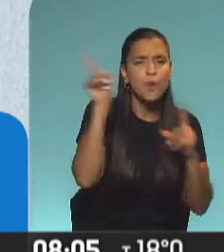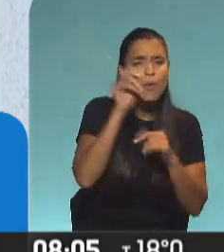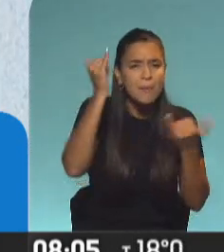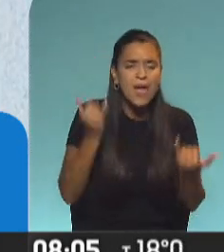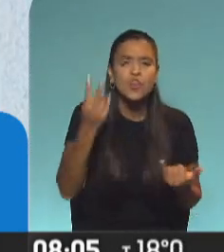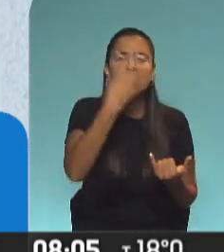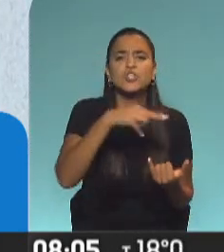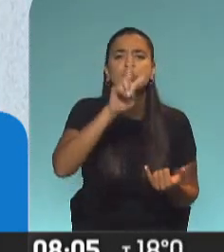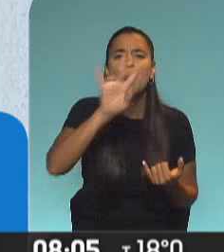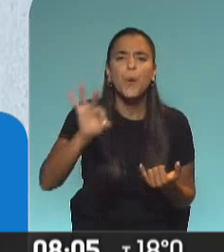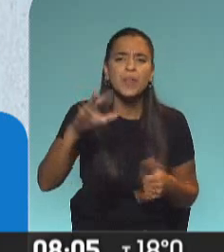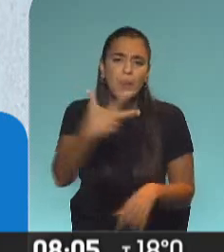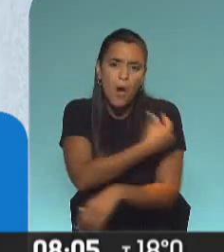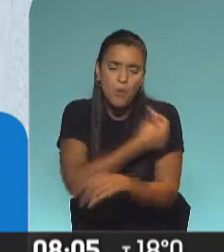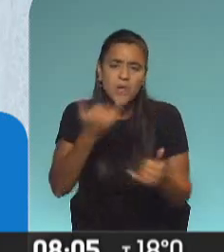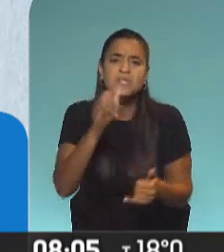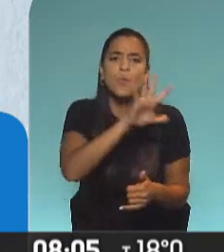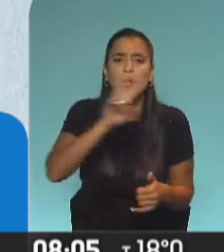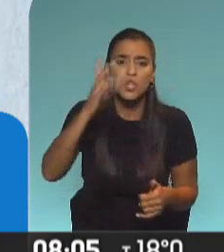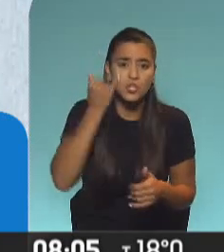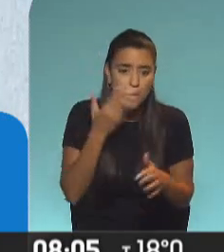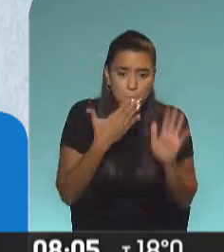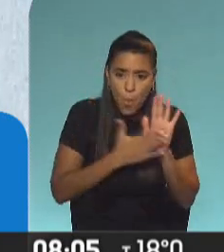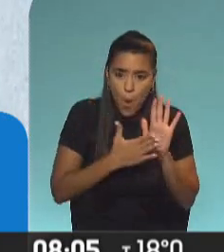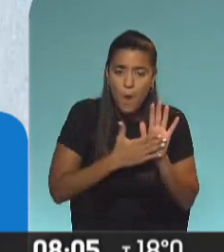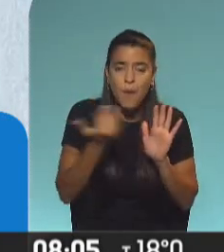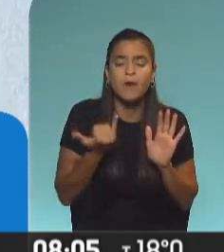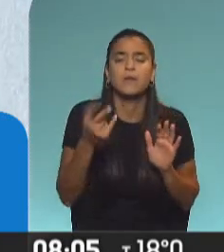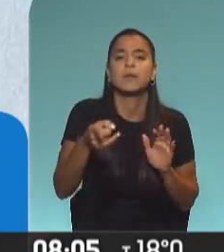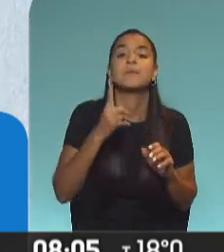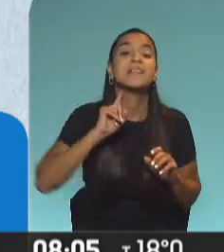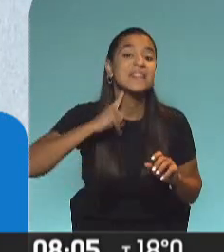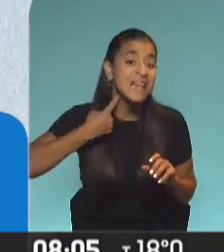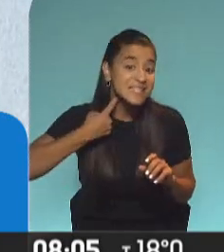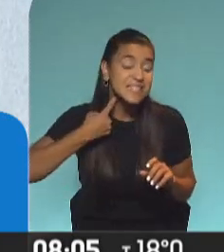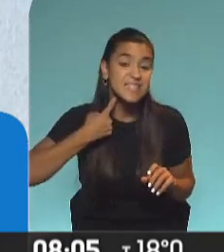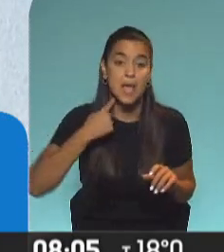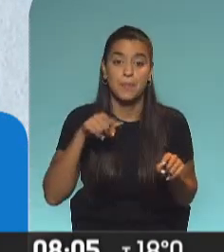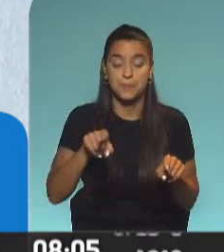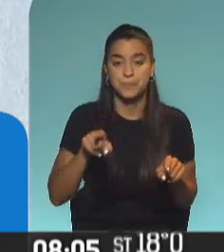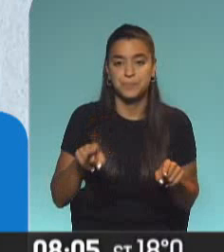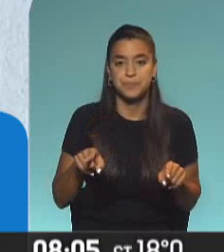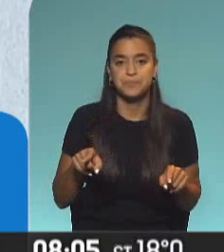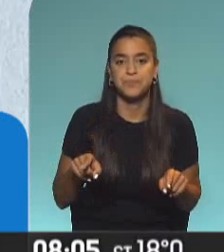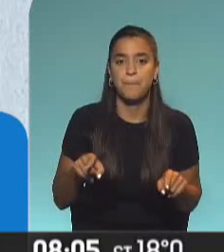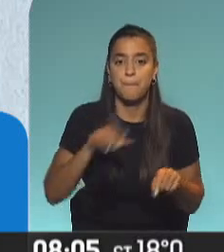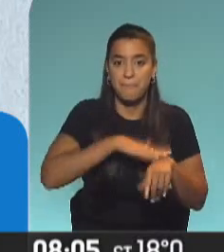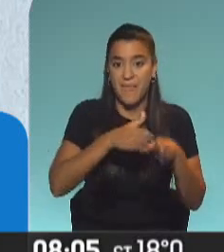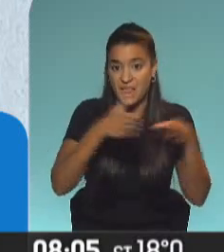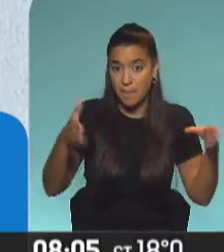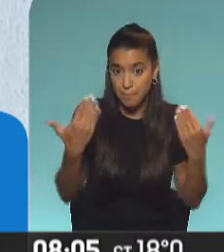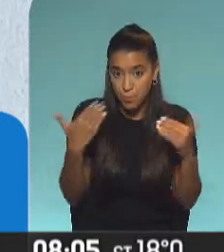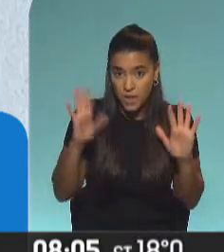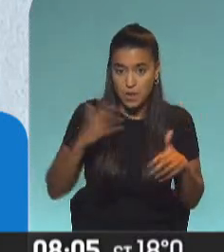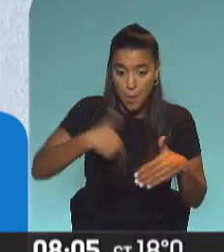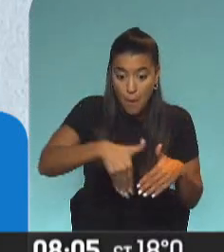de 220 vacunas, de las cuales 52 ya se estarían probando y de esas 13 estarían, por supuesto, en las etapas, ya podríamos decir,